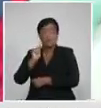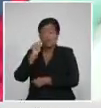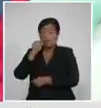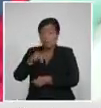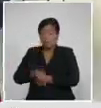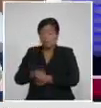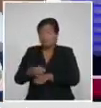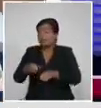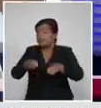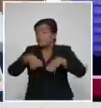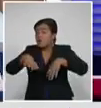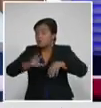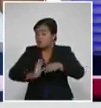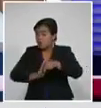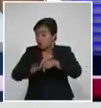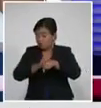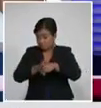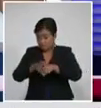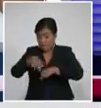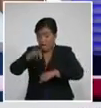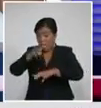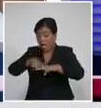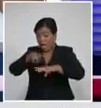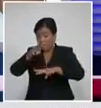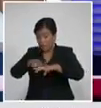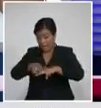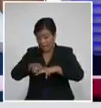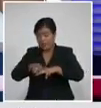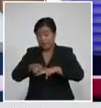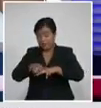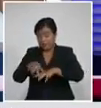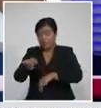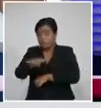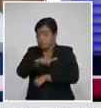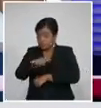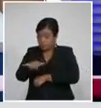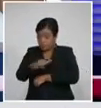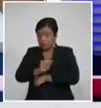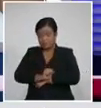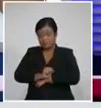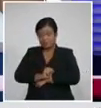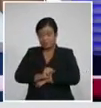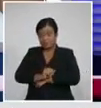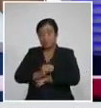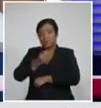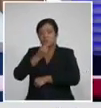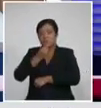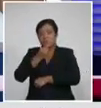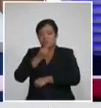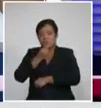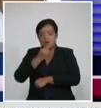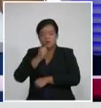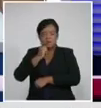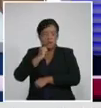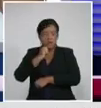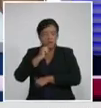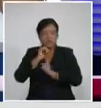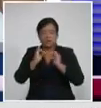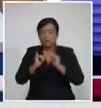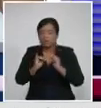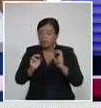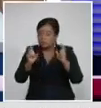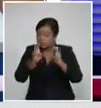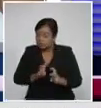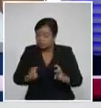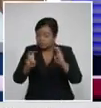situación epidemiológica de La Habana y que daría también la oportunidad de acumular mucho más datos del efecto de los